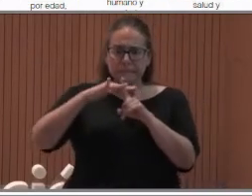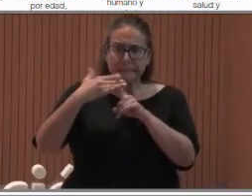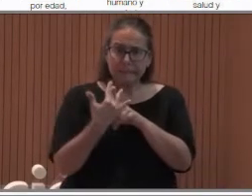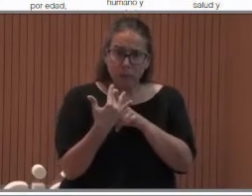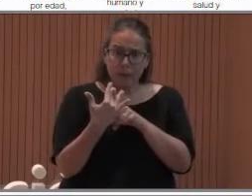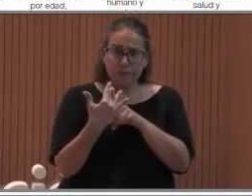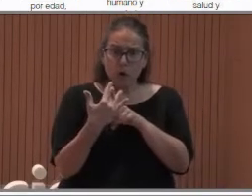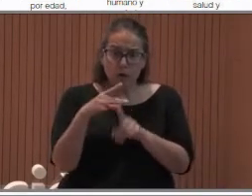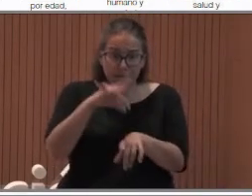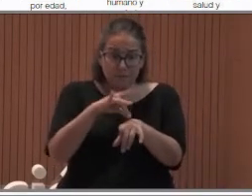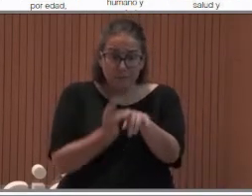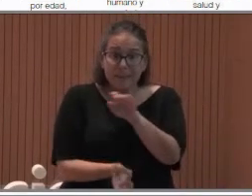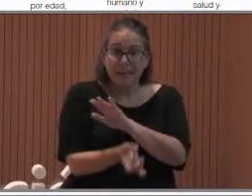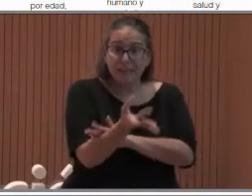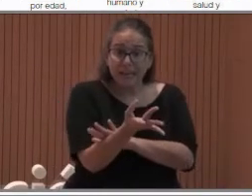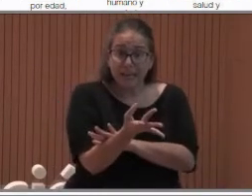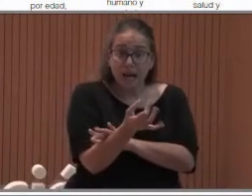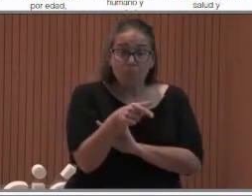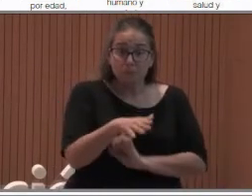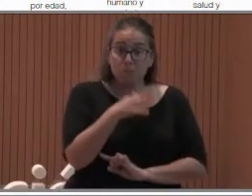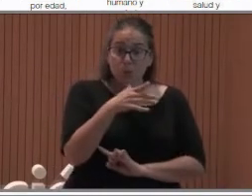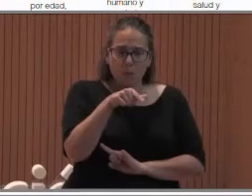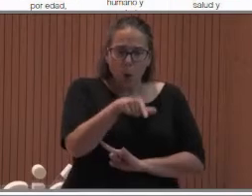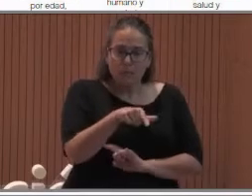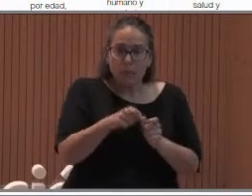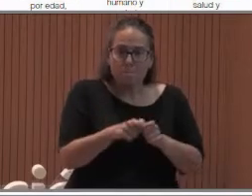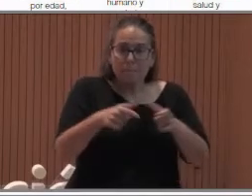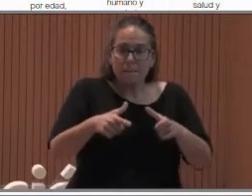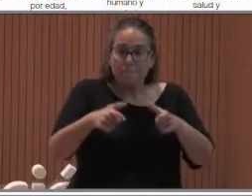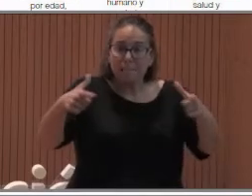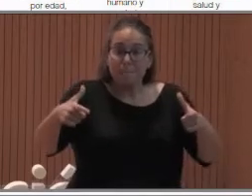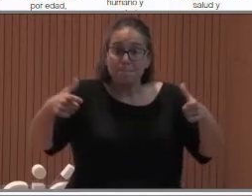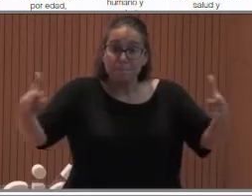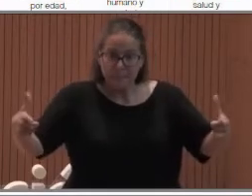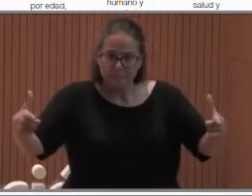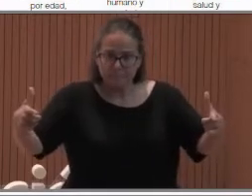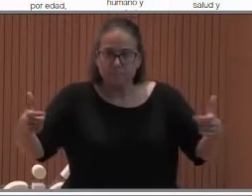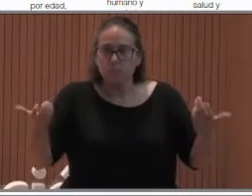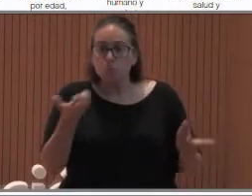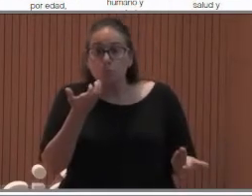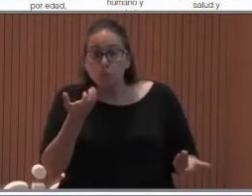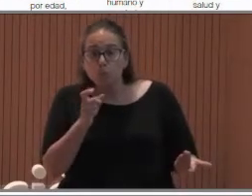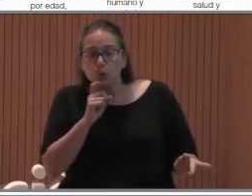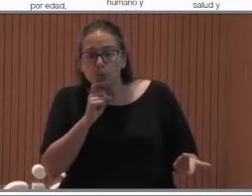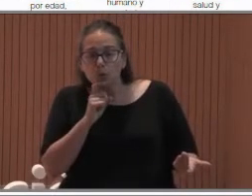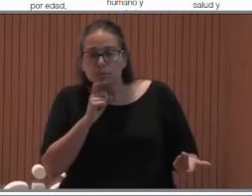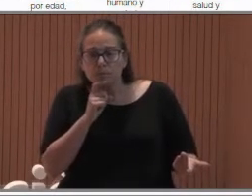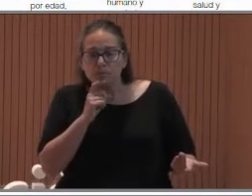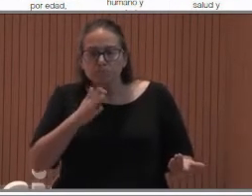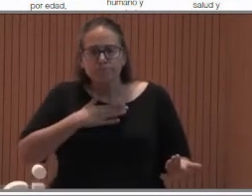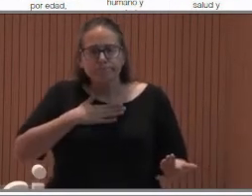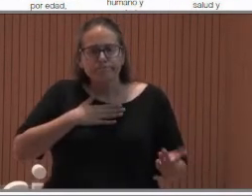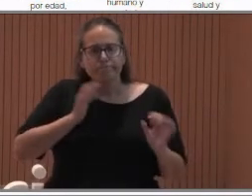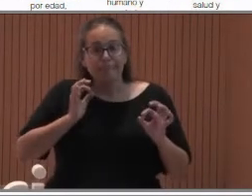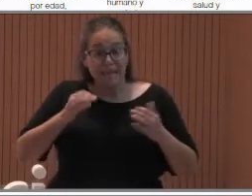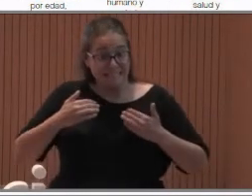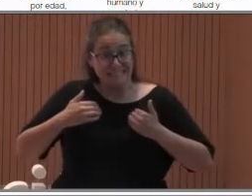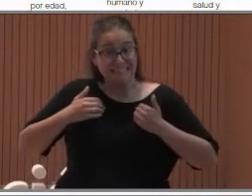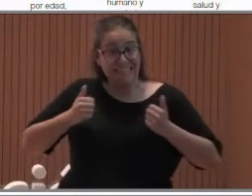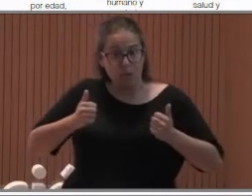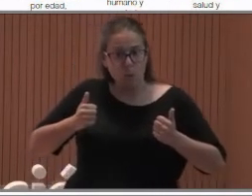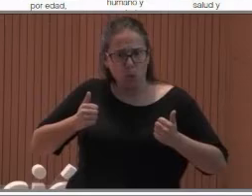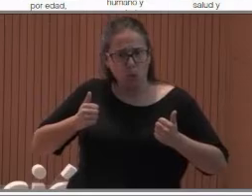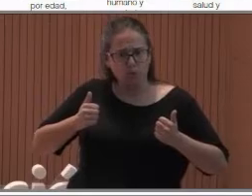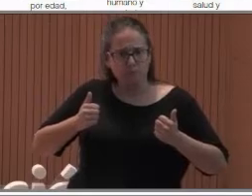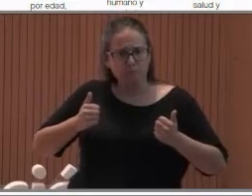para amplificar muchas de ellas. ¿Y cómo lo hace? Pues a través de la modificación de nuestros determinantes de salud. La salud